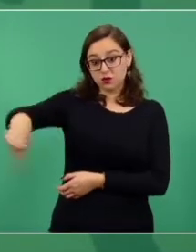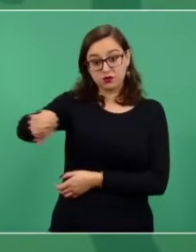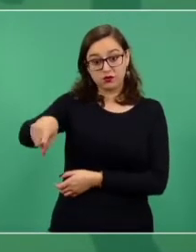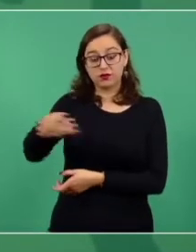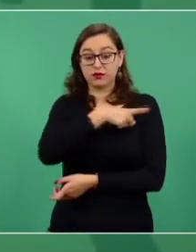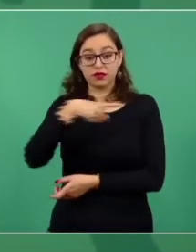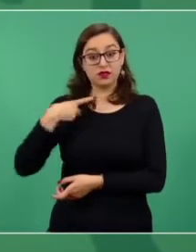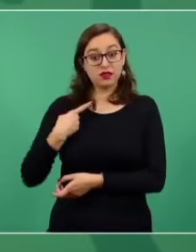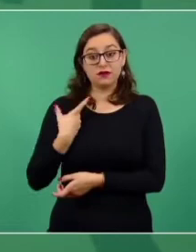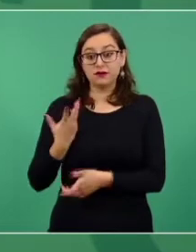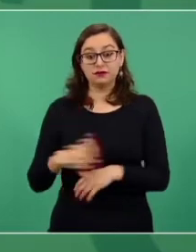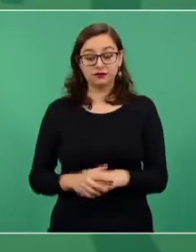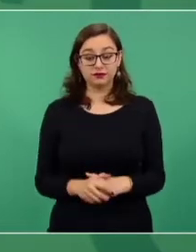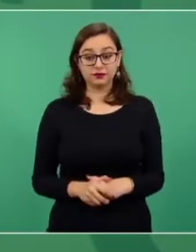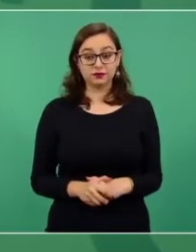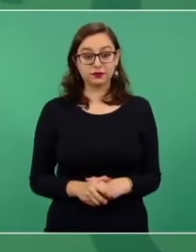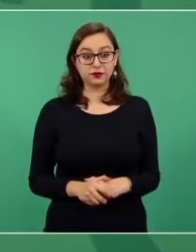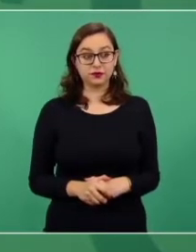debe de